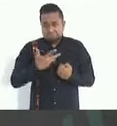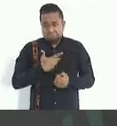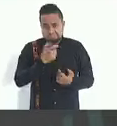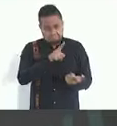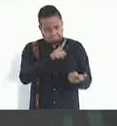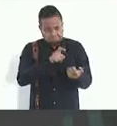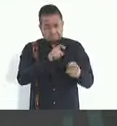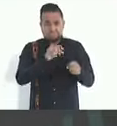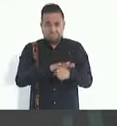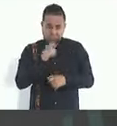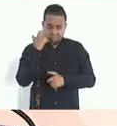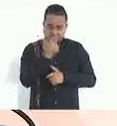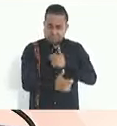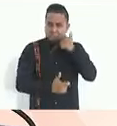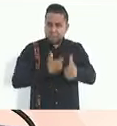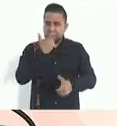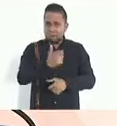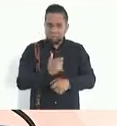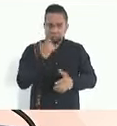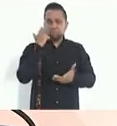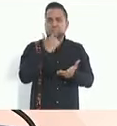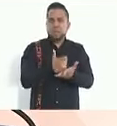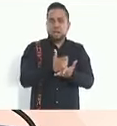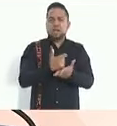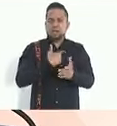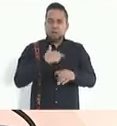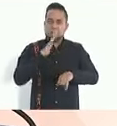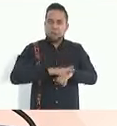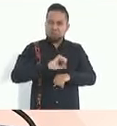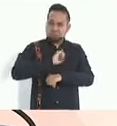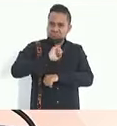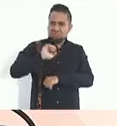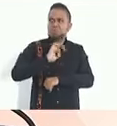aumentamos el salario, como no sucedía durante